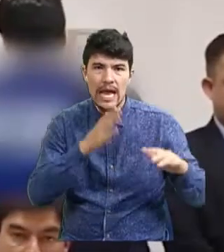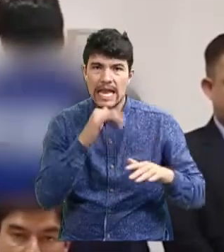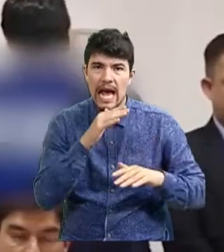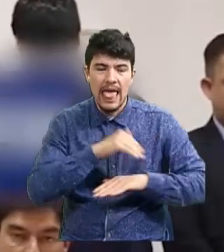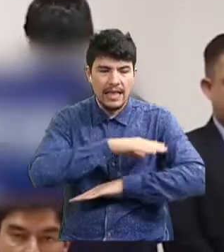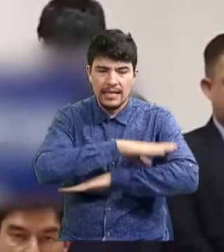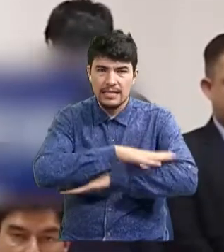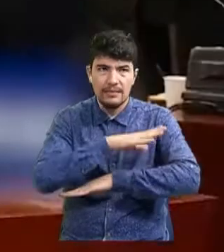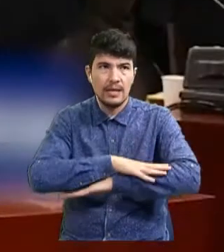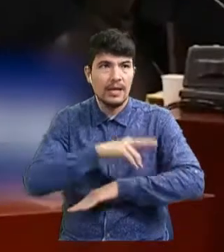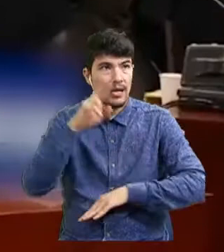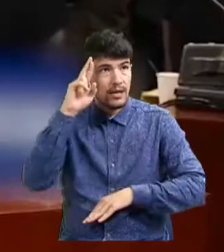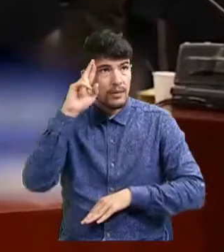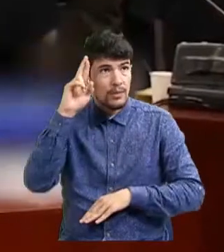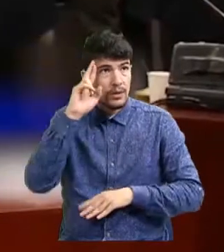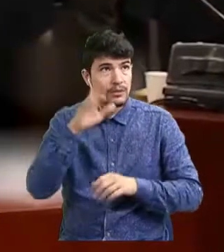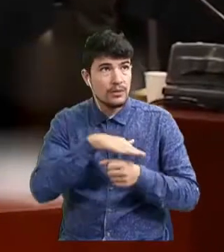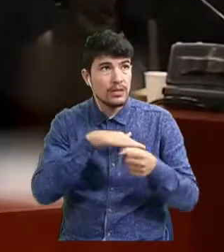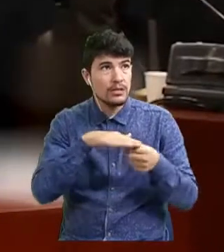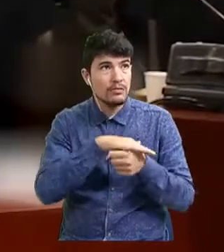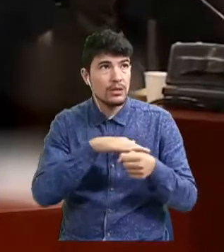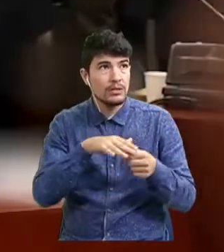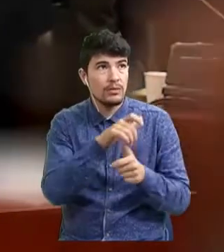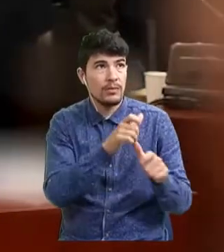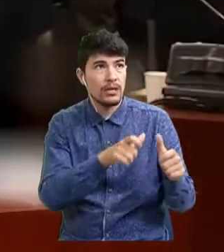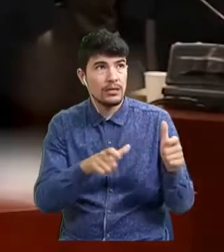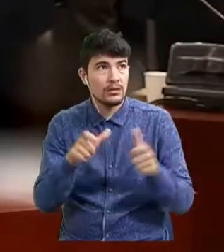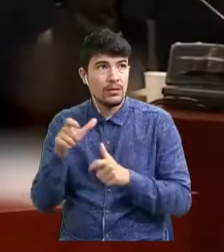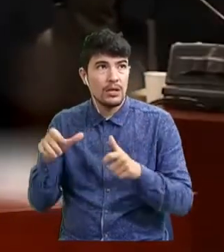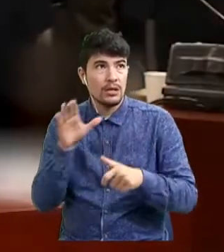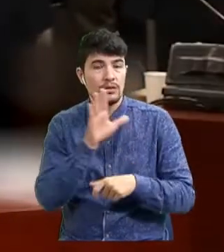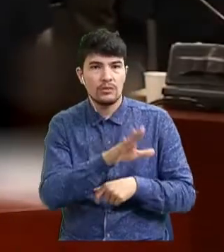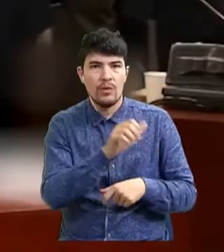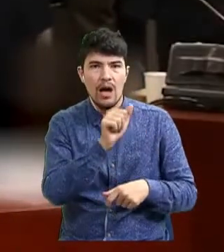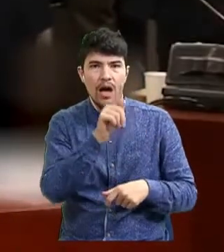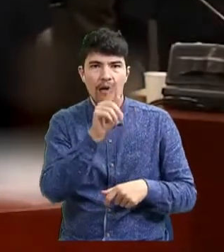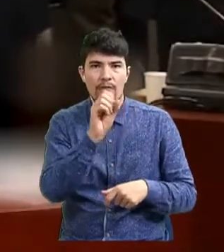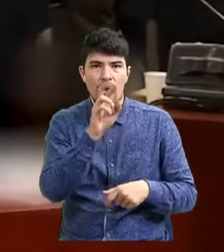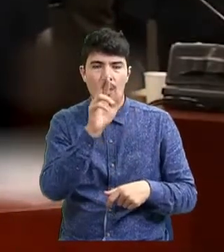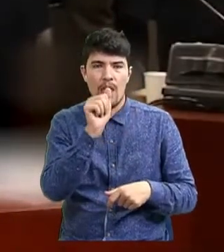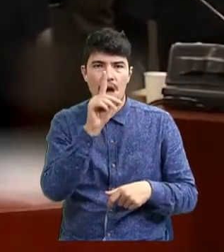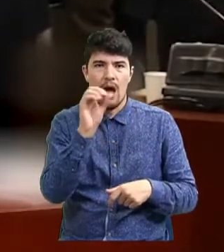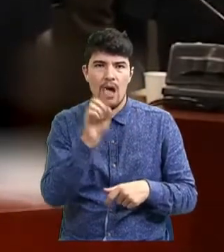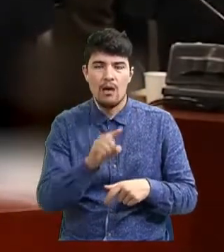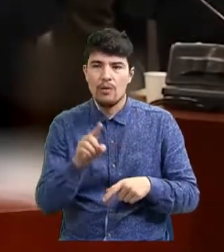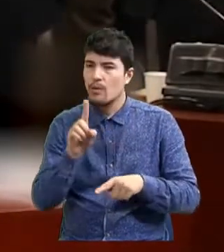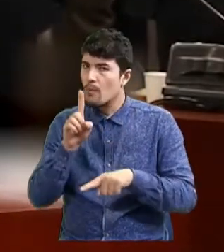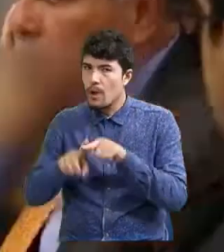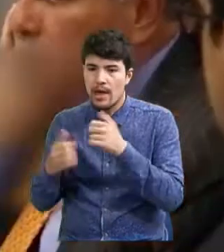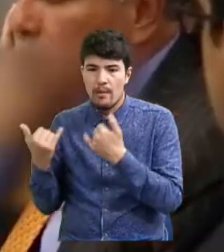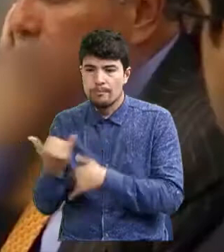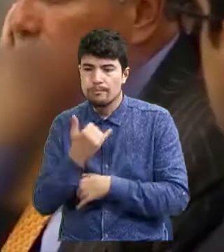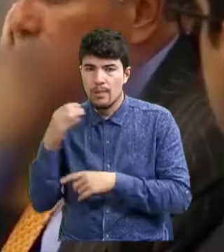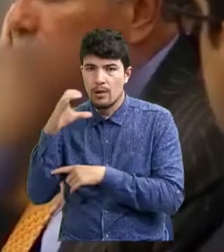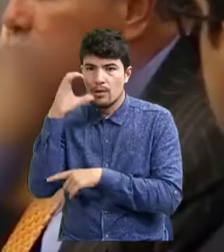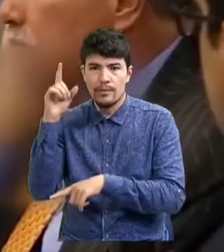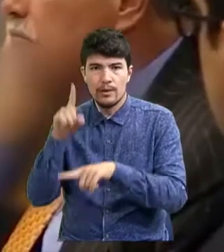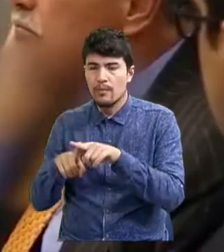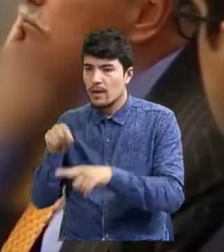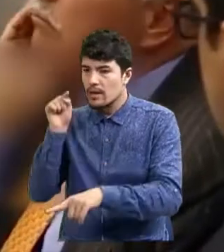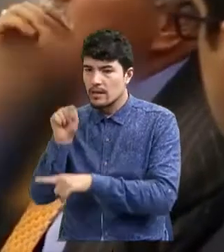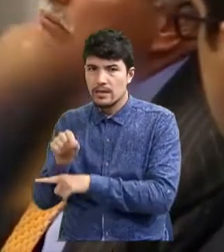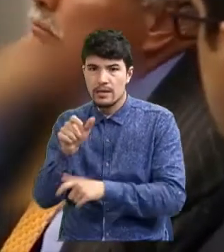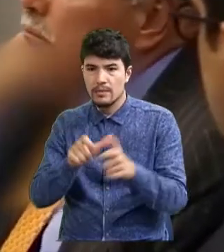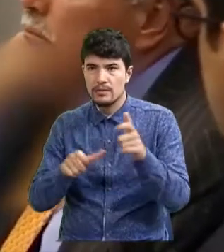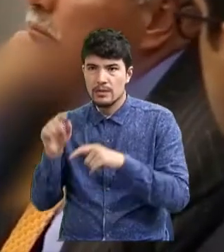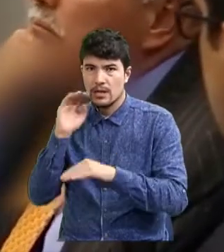discipline, y también está la situación de los aforados. Es decir, no puede existir en Colombia situación como está dando, que no se puedan juzgar las altas